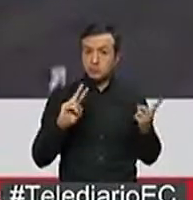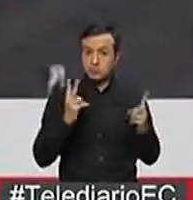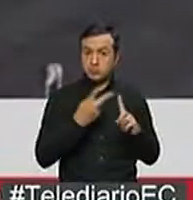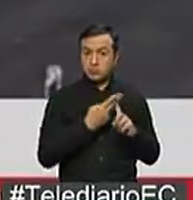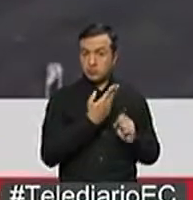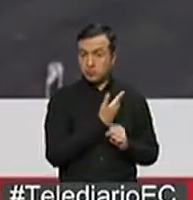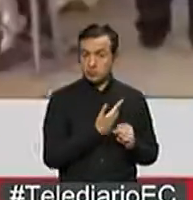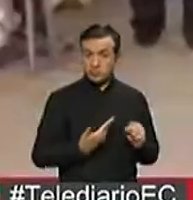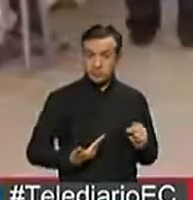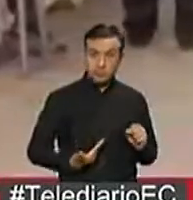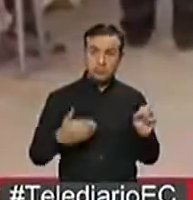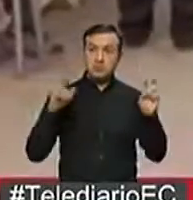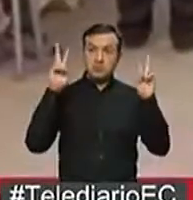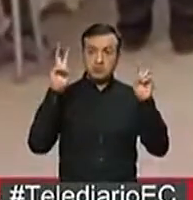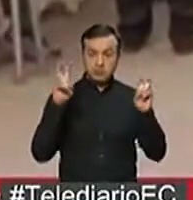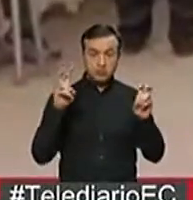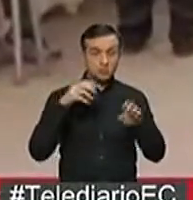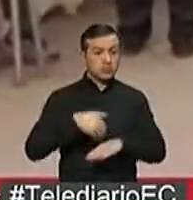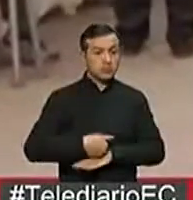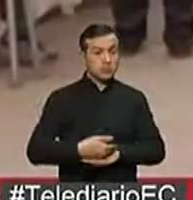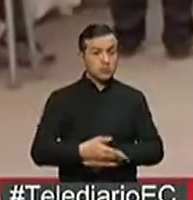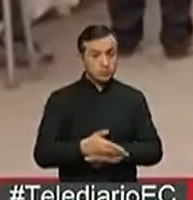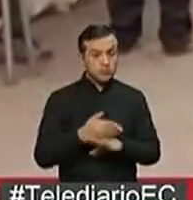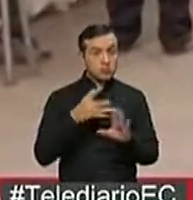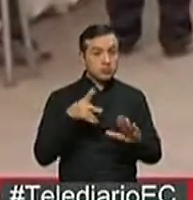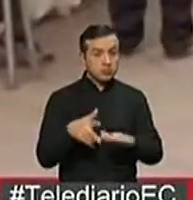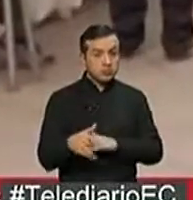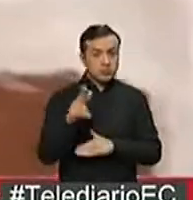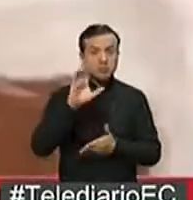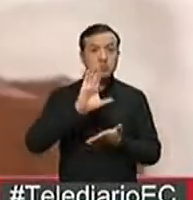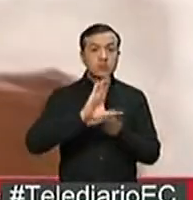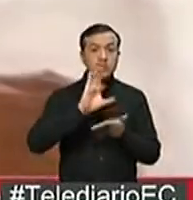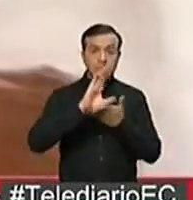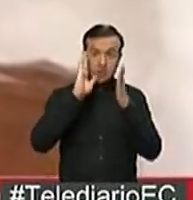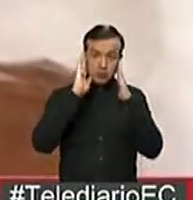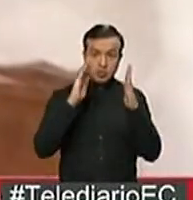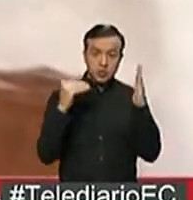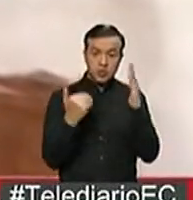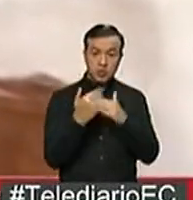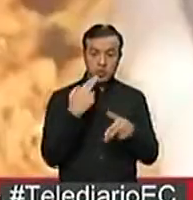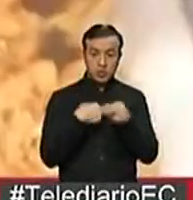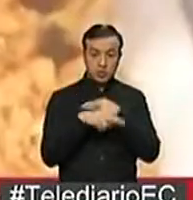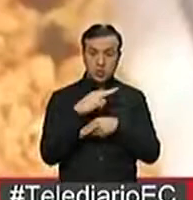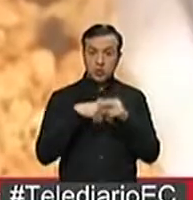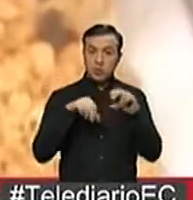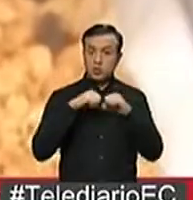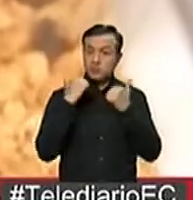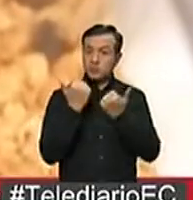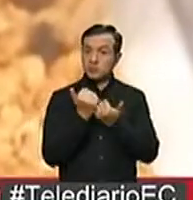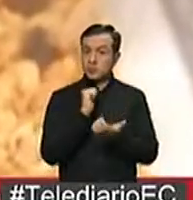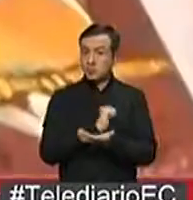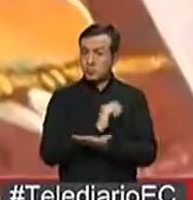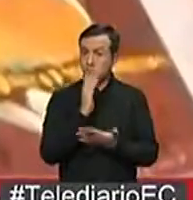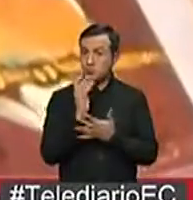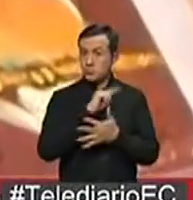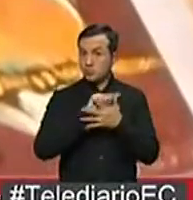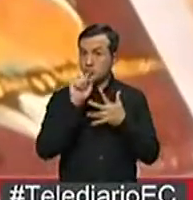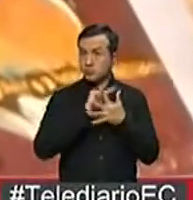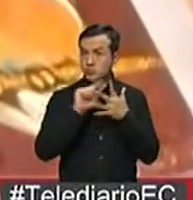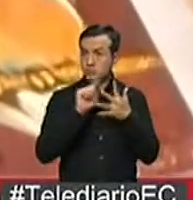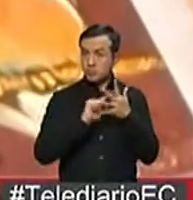Vicepresidencia. En el marco de estas jornadas, se inaugurará el Centro de Atención al Emprendedor y en la Asamblea Nacional diferentes